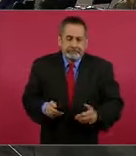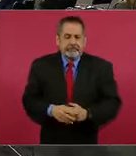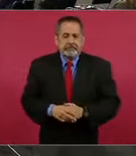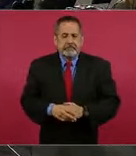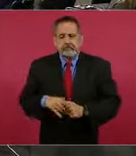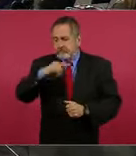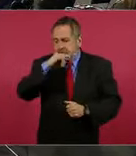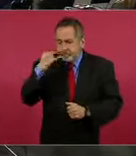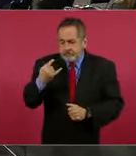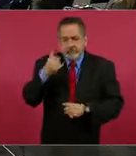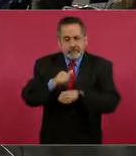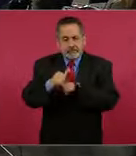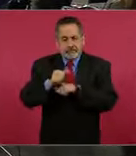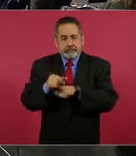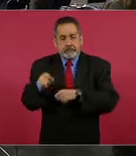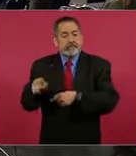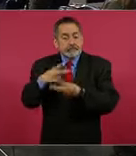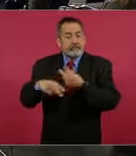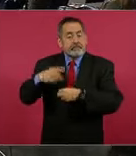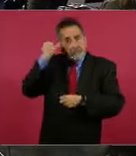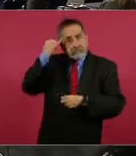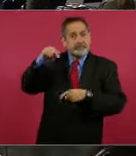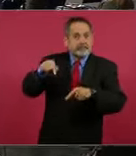Chile y Argentina, de ahí viene todo eso.